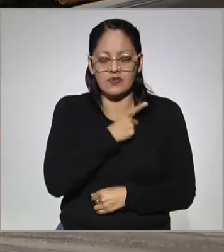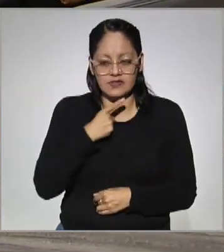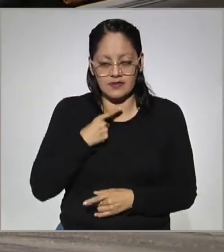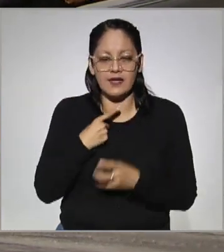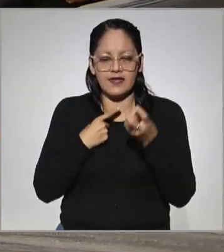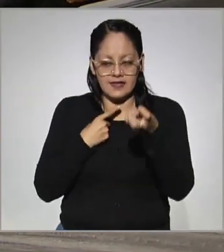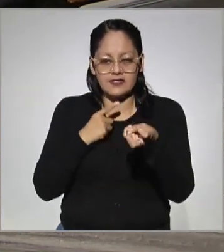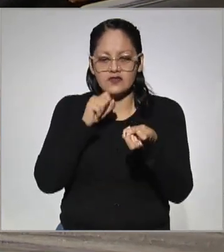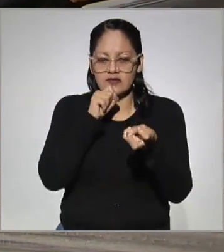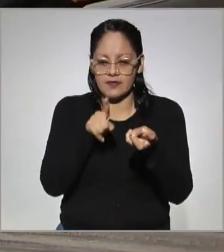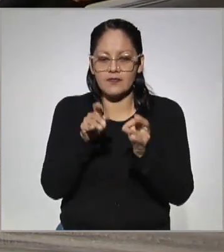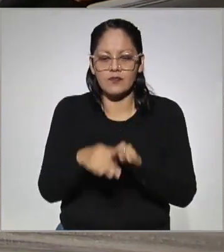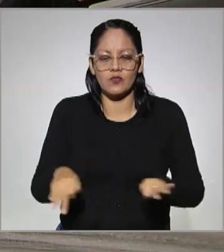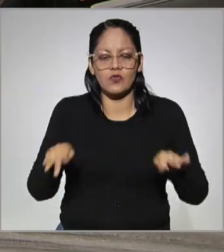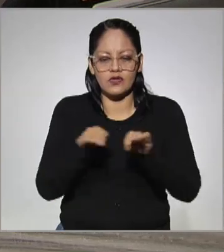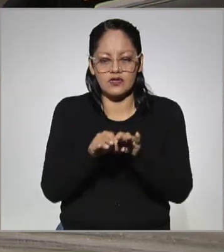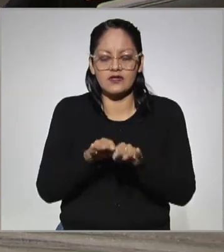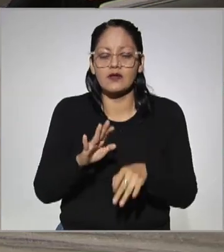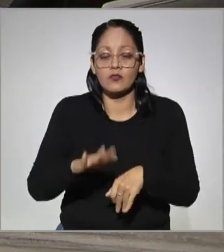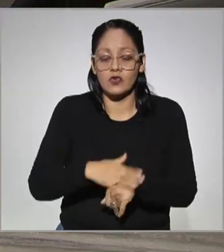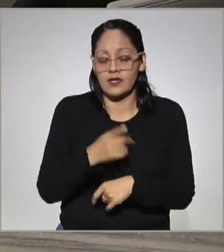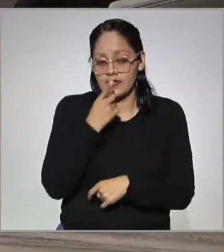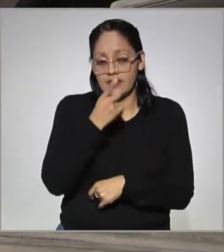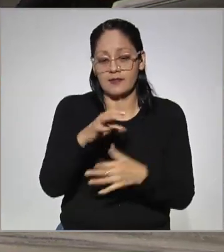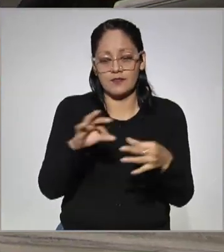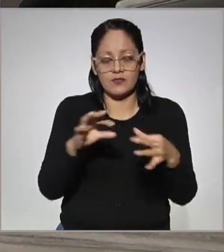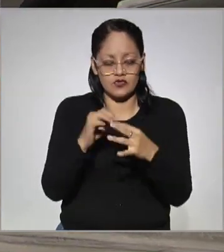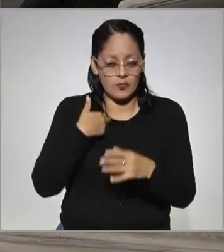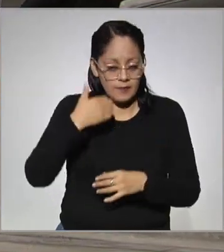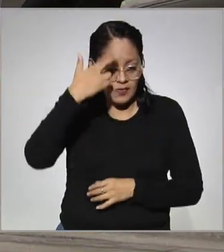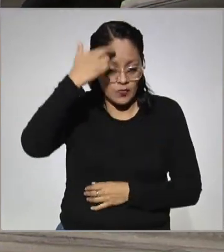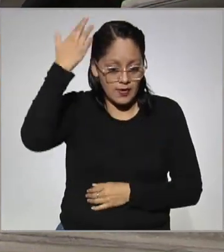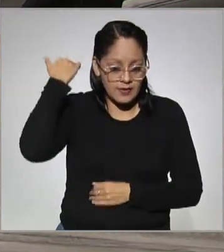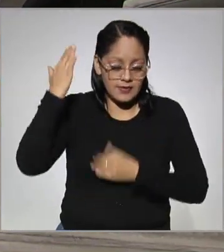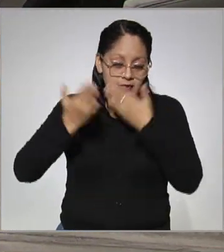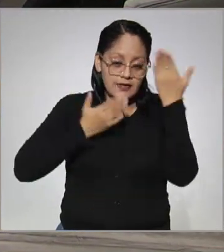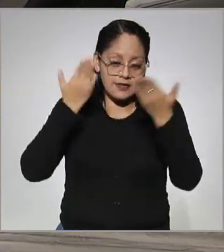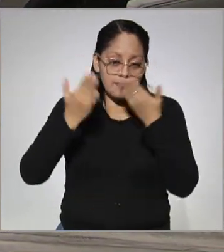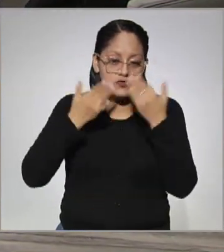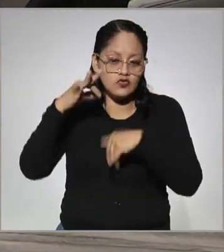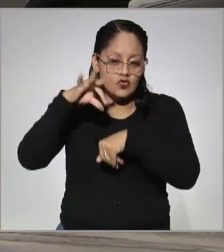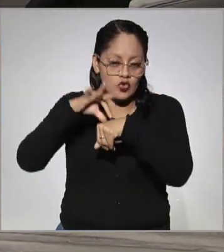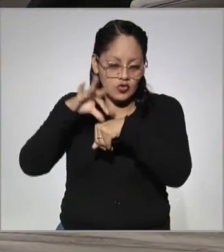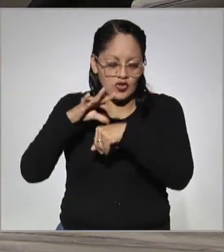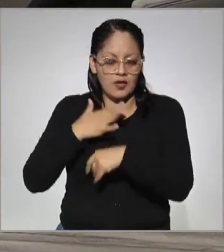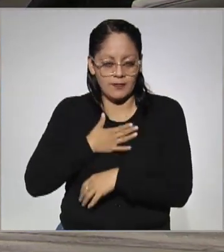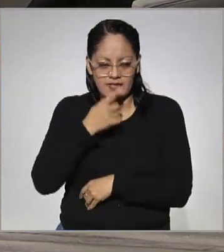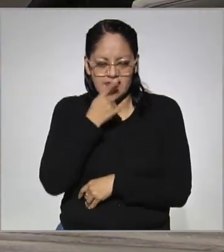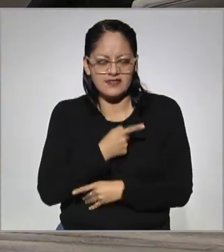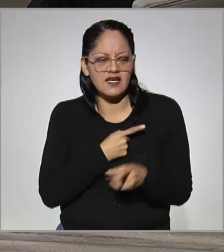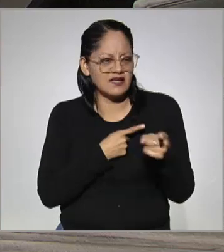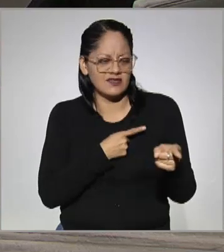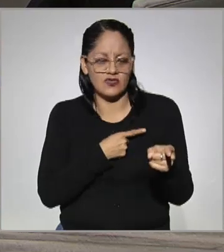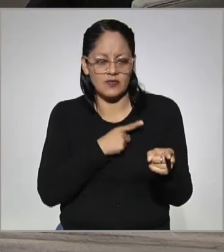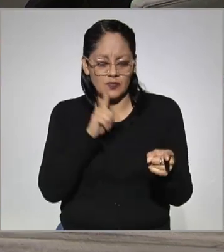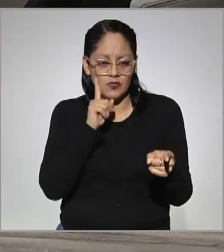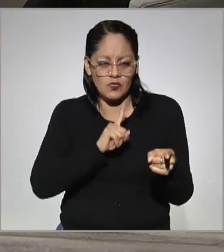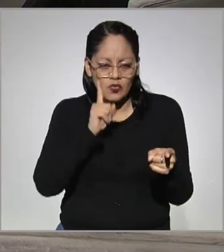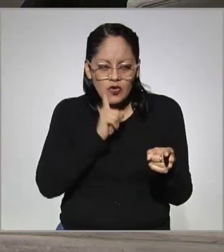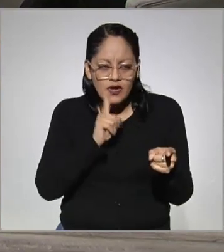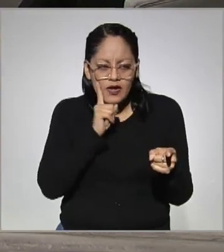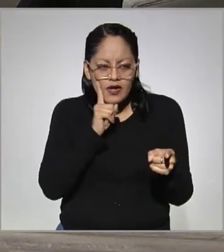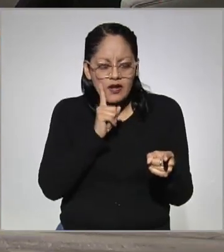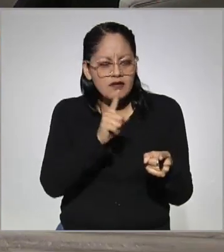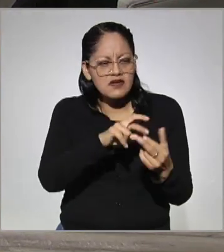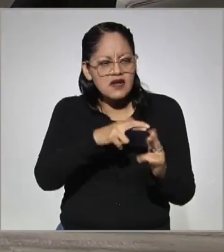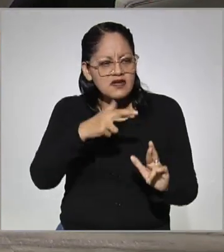también es importante. Ok, yo creo que es importante que lo digamos, porque yo me acuerdo cuando yo estudiaba medicina en ese entonces, decían es muy poco factible que le vaya a pasar a alguien que no ha